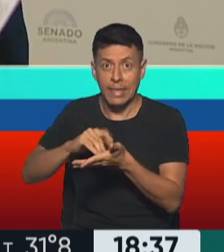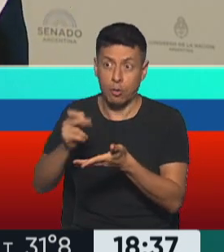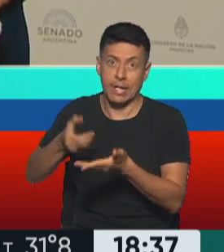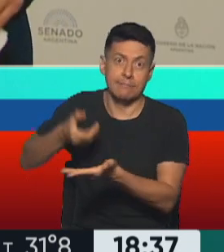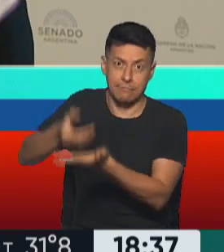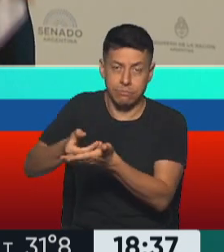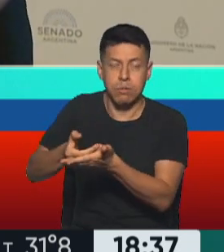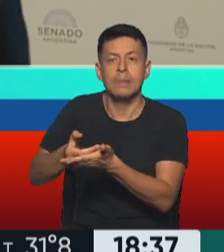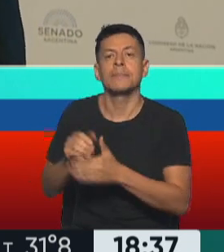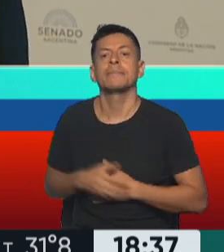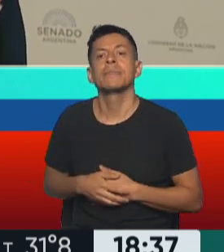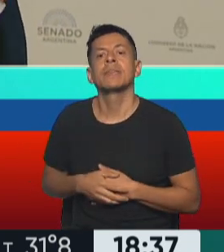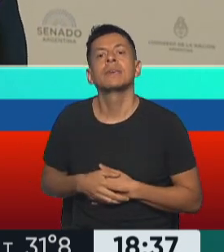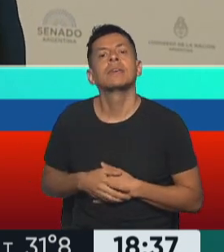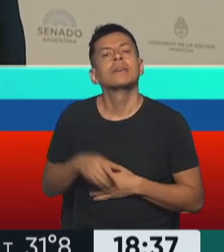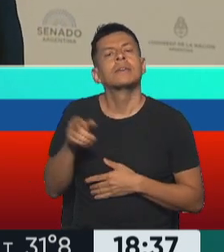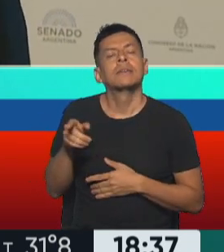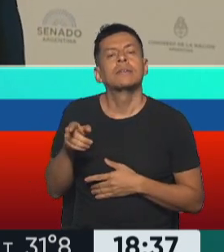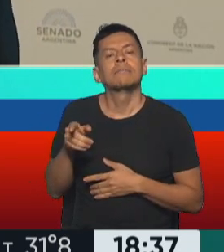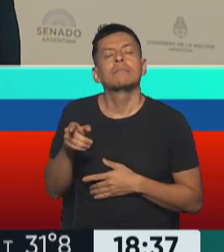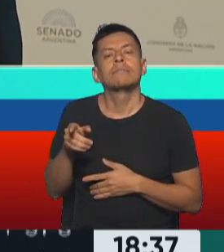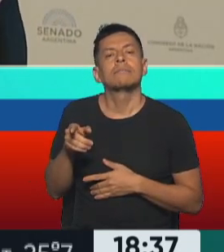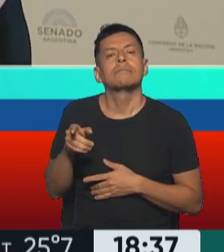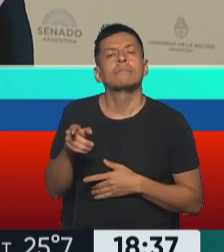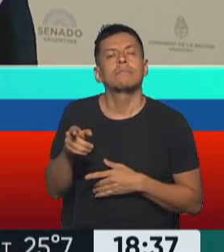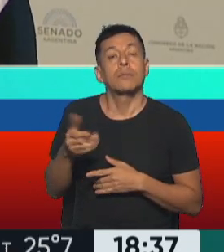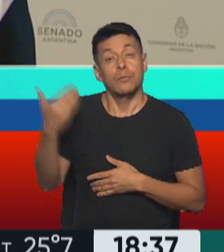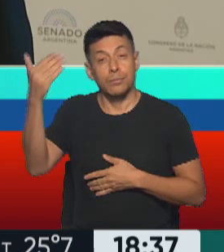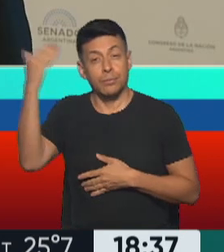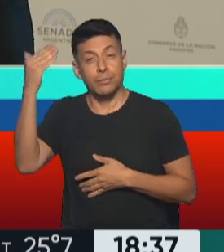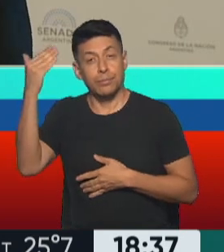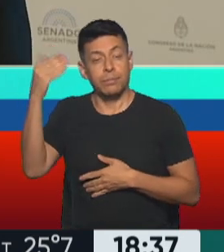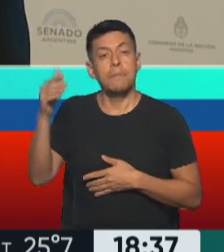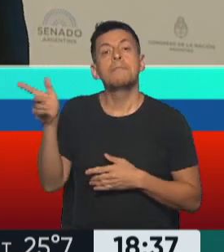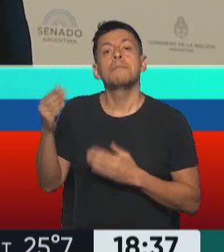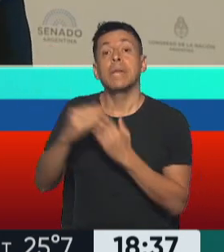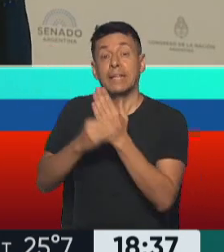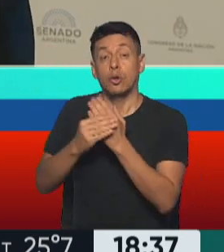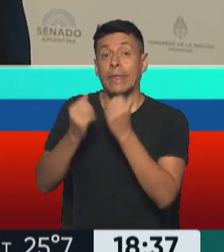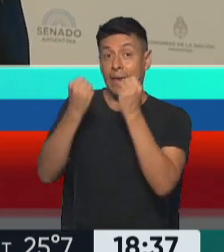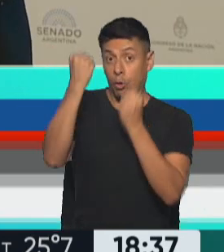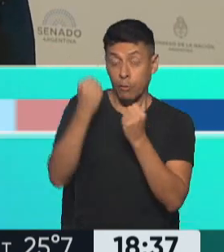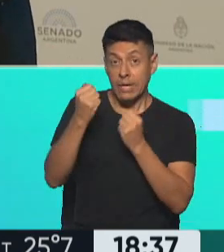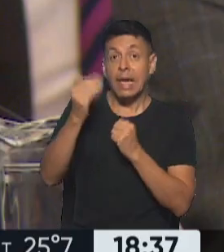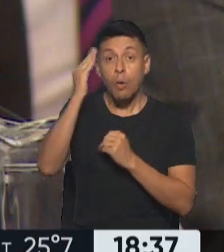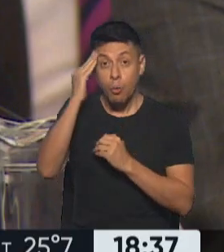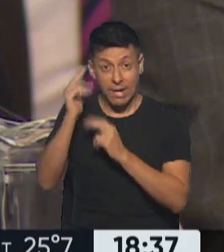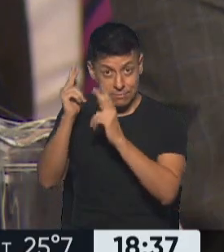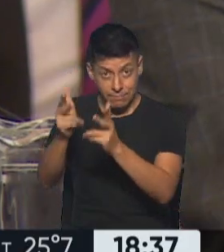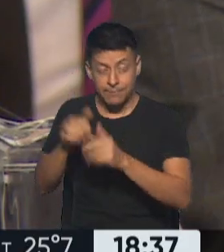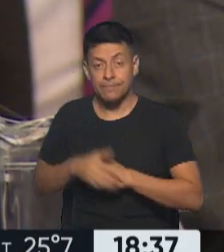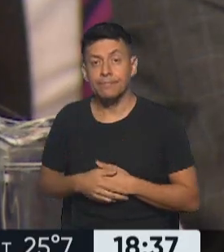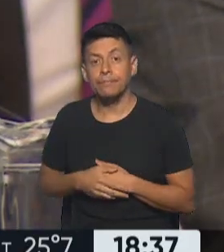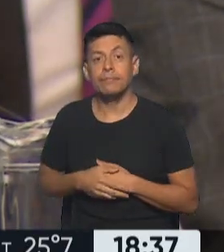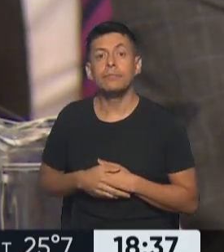Poder Ejecutivo Nacional. Esto decía en la parte central de su exposición hasta el momento el ministro de Economía, Martín Guzmán. Lo que el